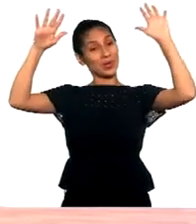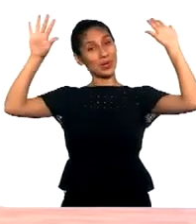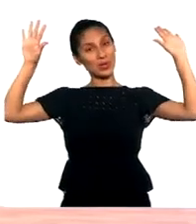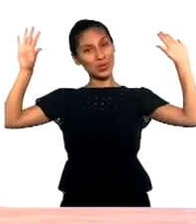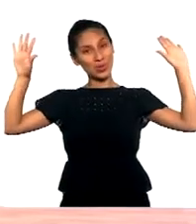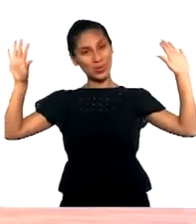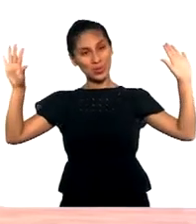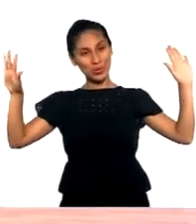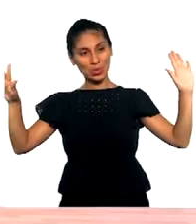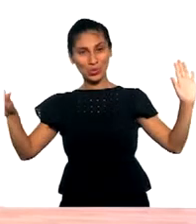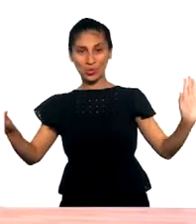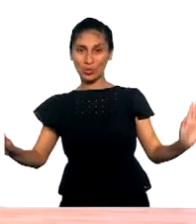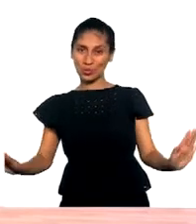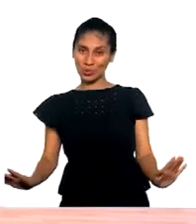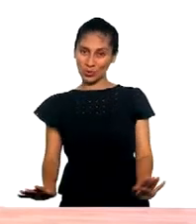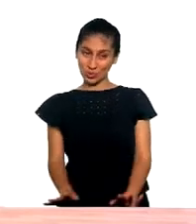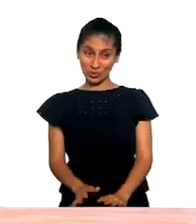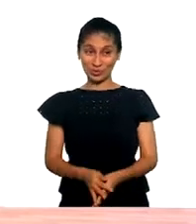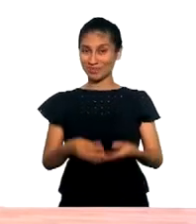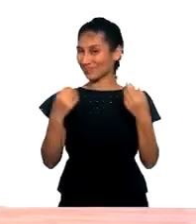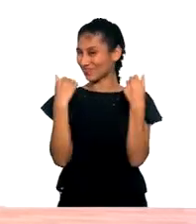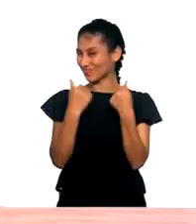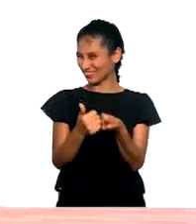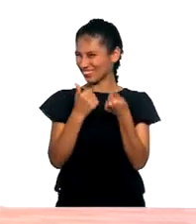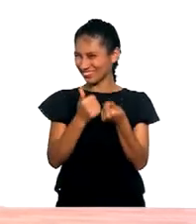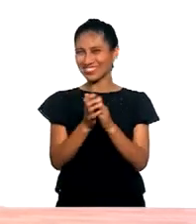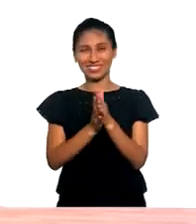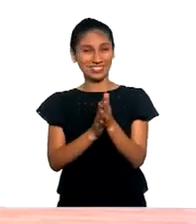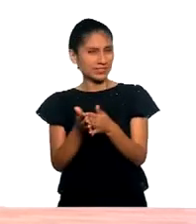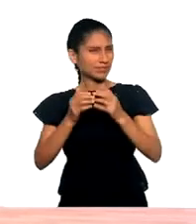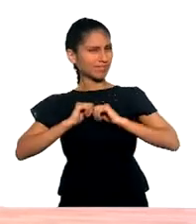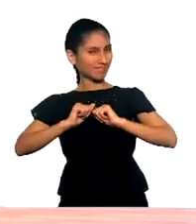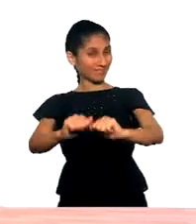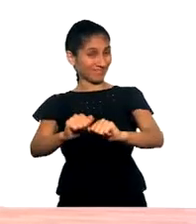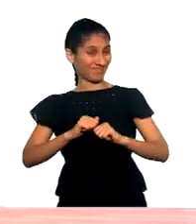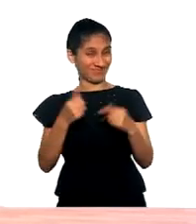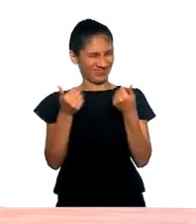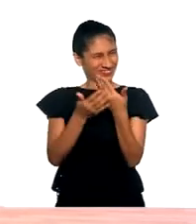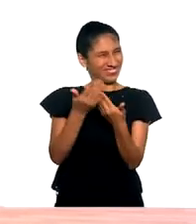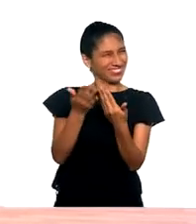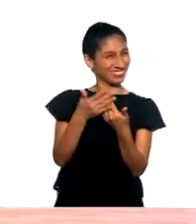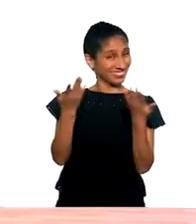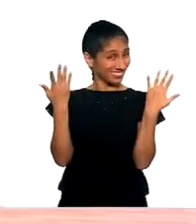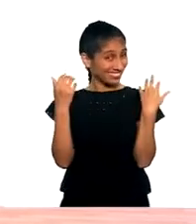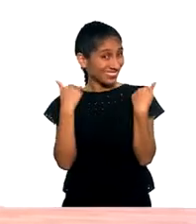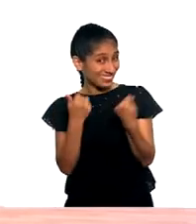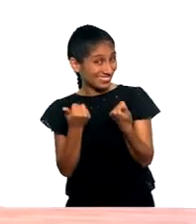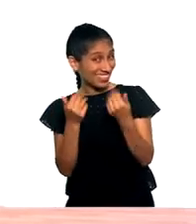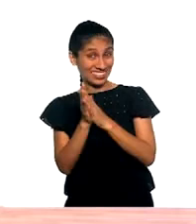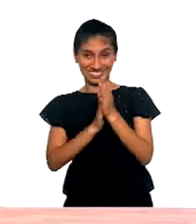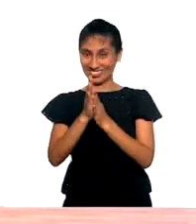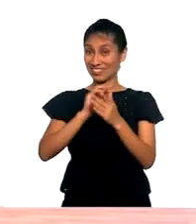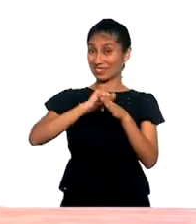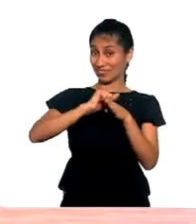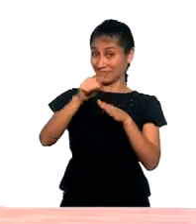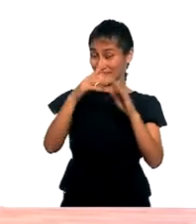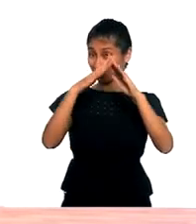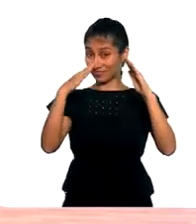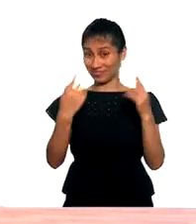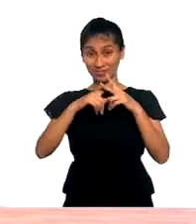soltamos muy bien esa rutina está súper sencilla bien así que a practicarla en casa